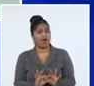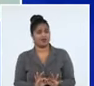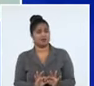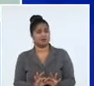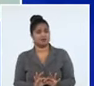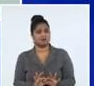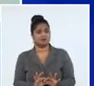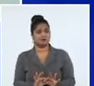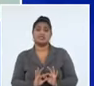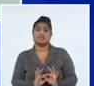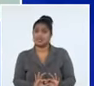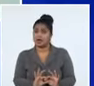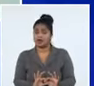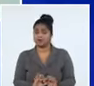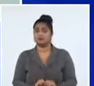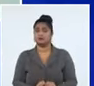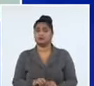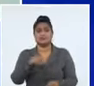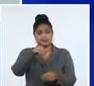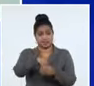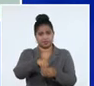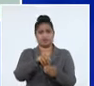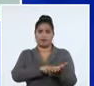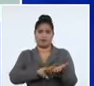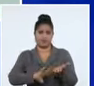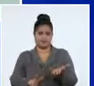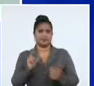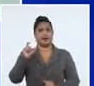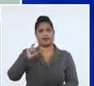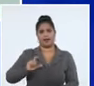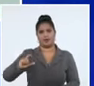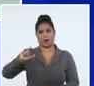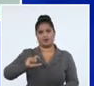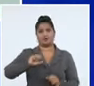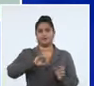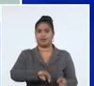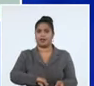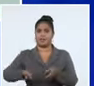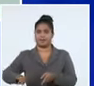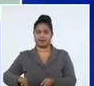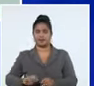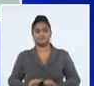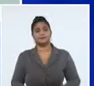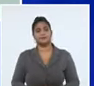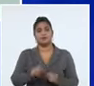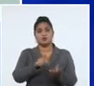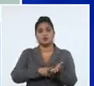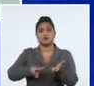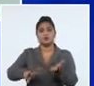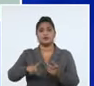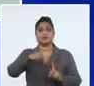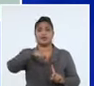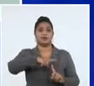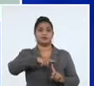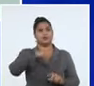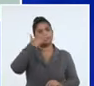elevadas en este territorio. Creo que le sigue la provincia de Las Tunas, muchas